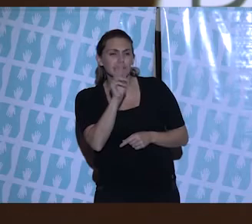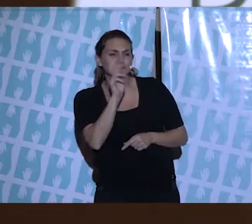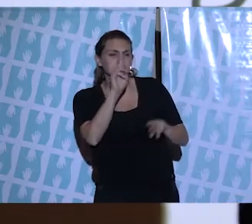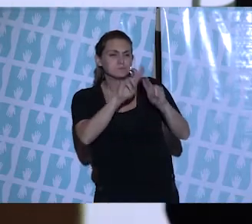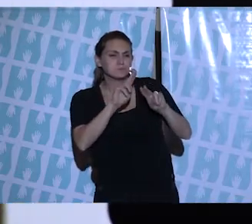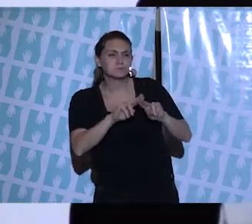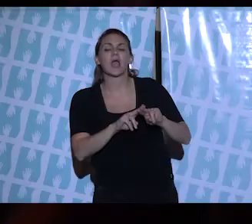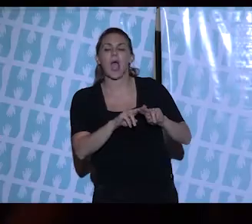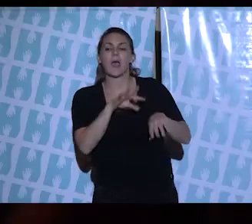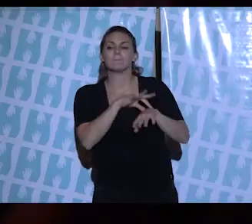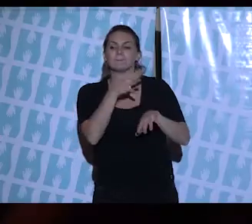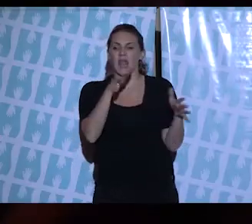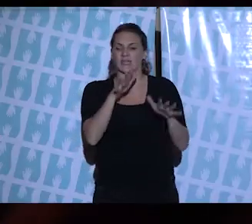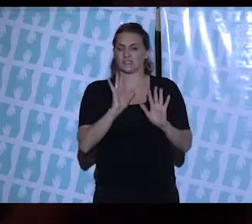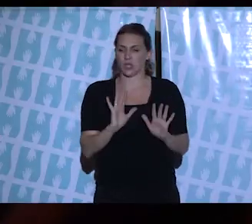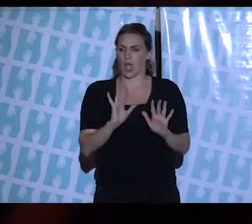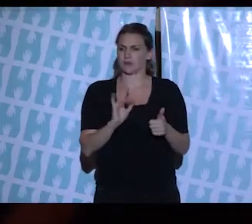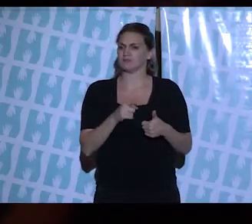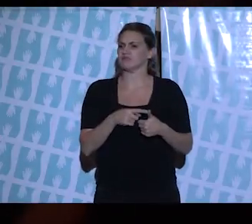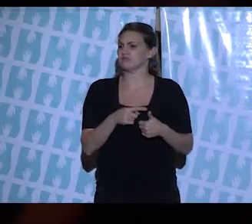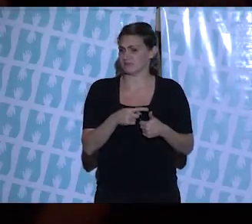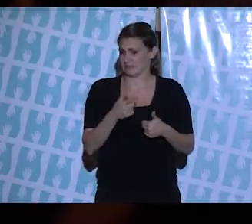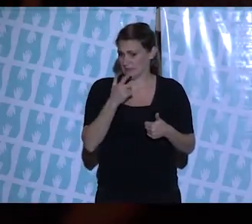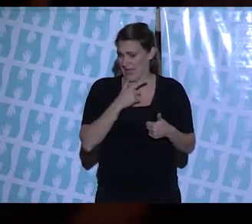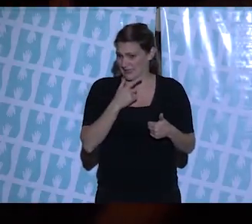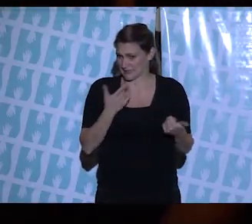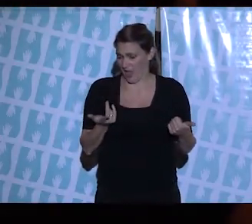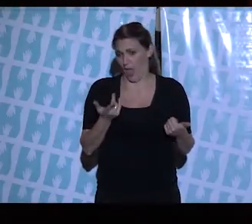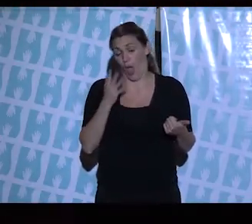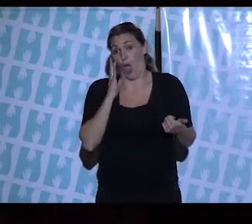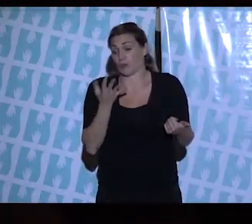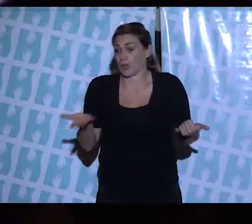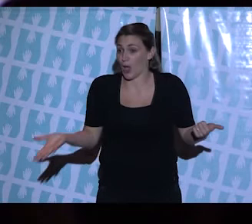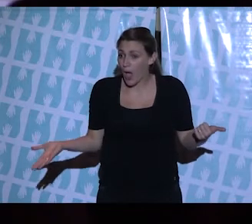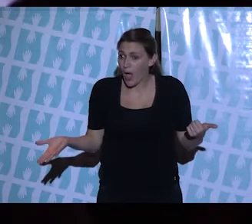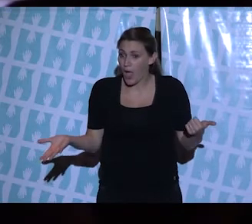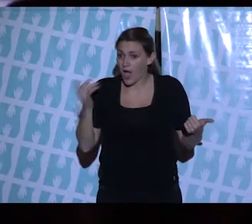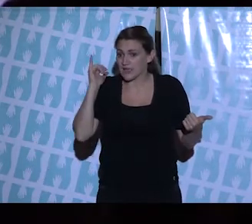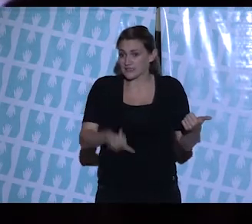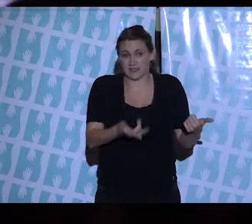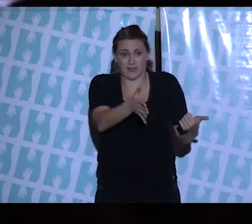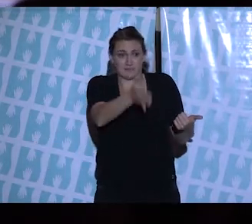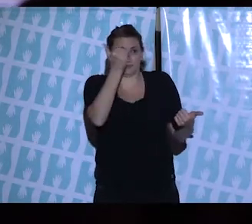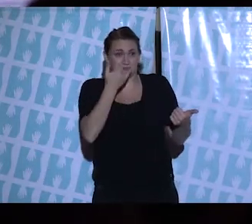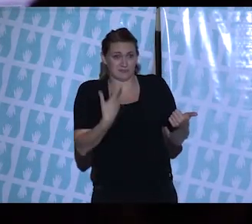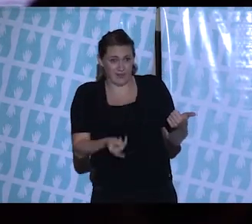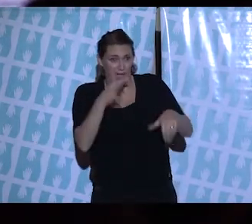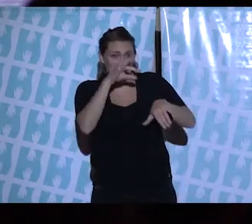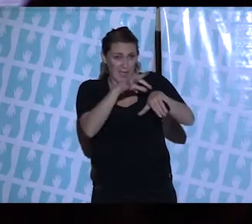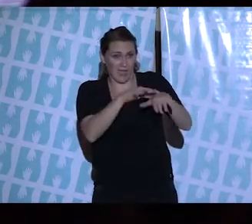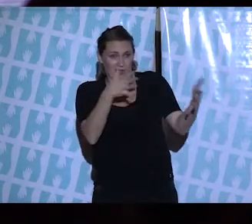¿Por qué parece tonto que digamos que para hacer diagnóstico de enfermedad de Parkinson tiene que haber